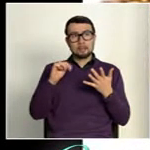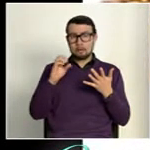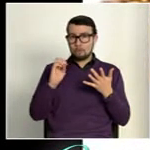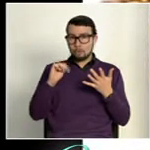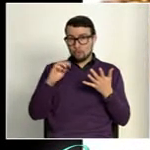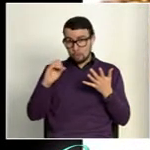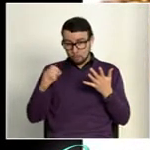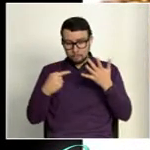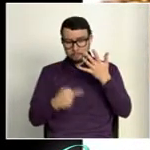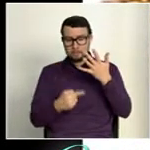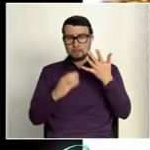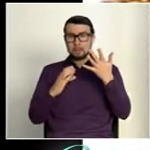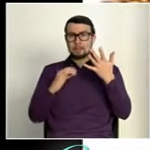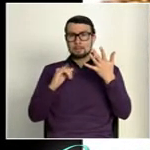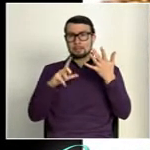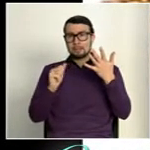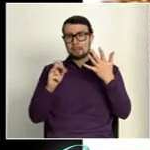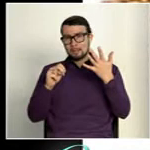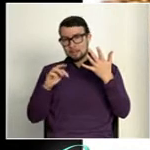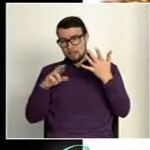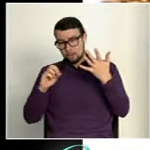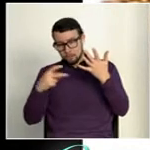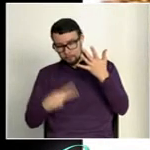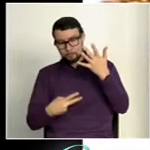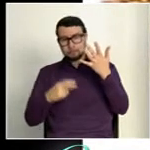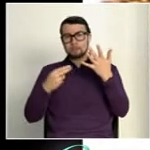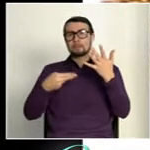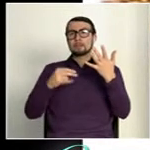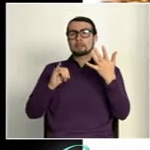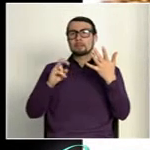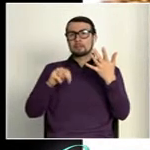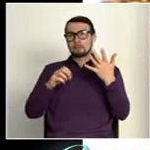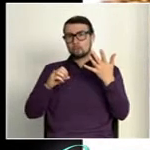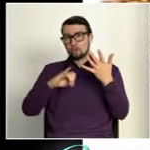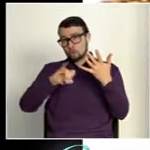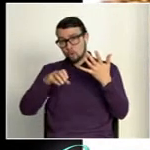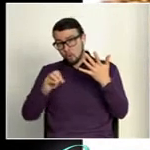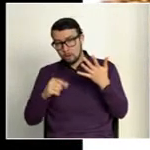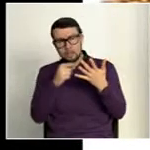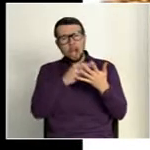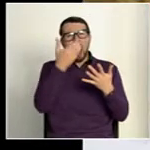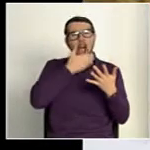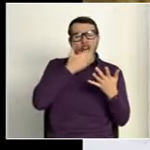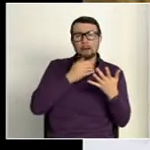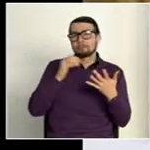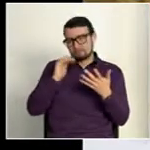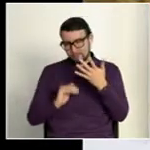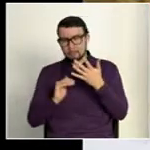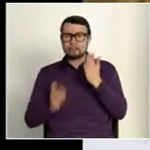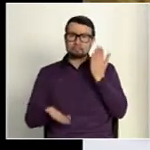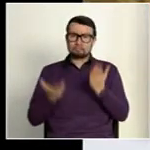semilla de cilantro y semilla de hinojo para bajarle calor a ese té, para darle un toque equilibrante.